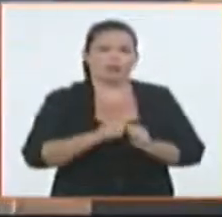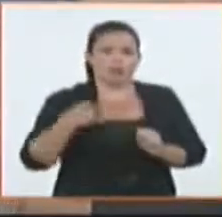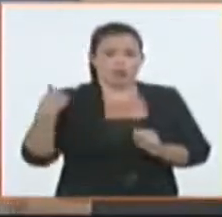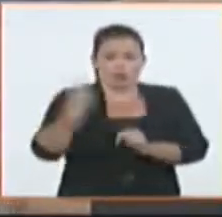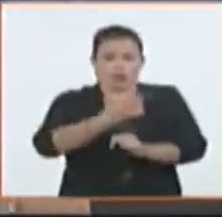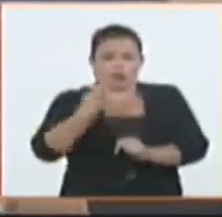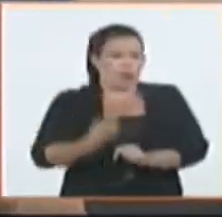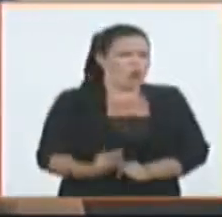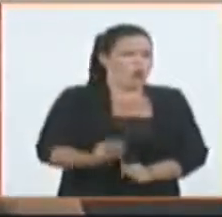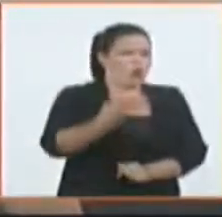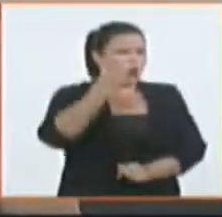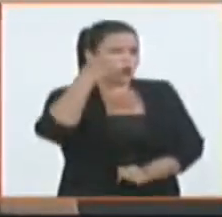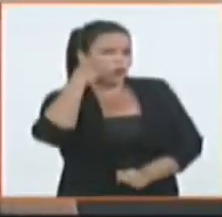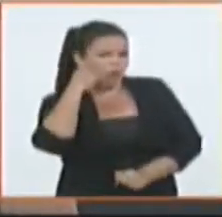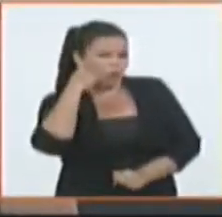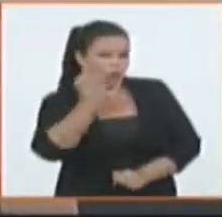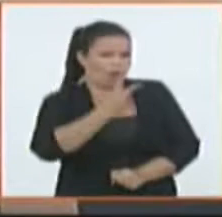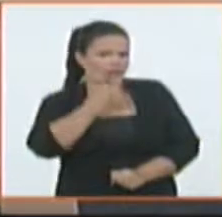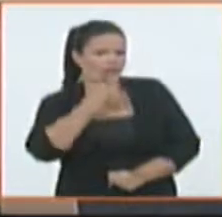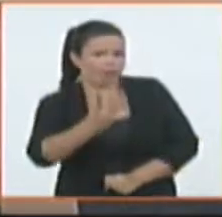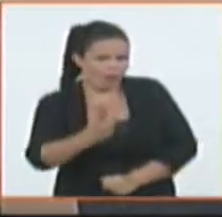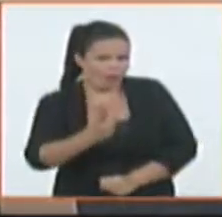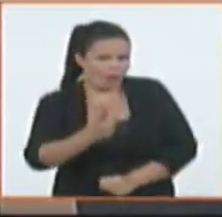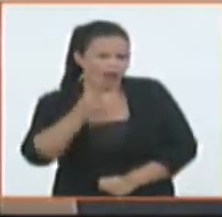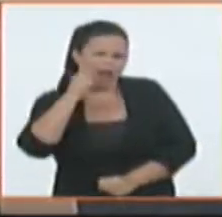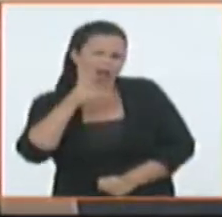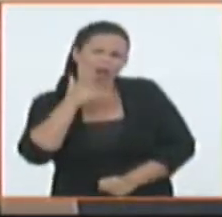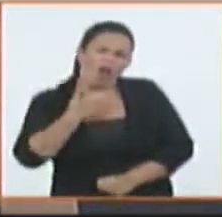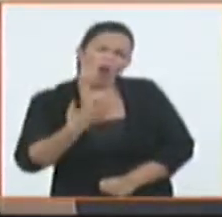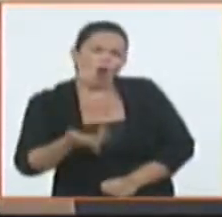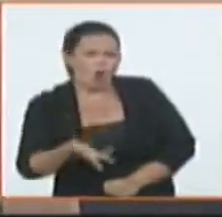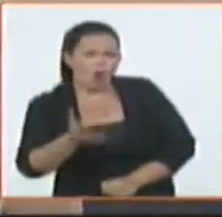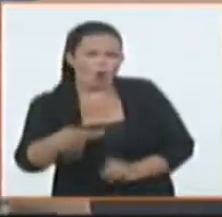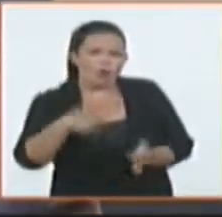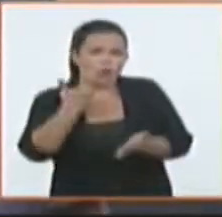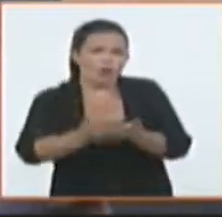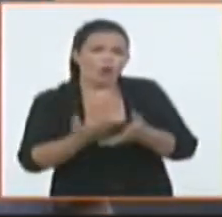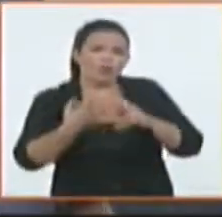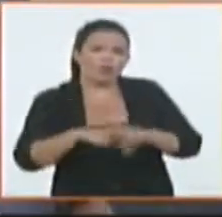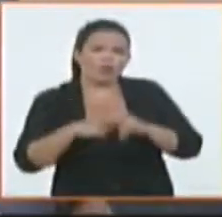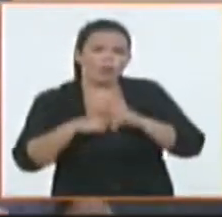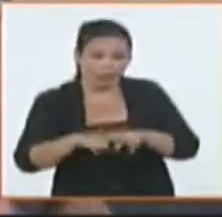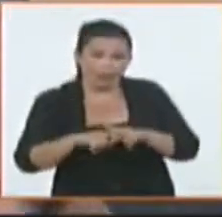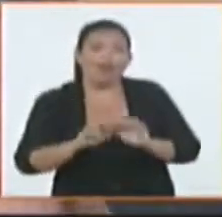participó, no solo en proponer, ahora viene para atrás lo aprobado y se aplica.